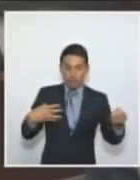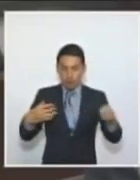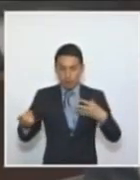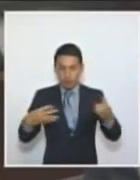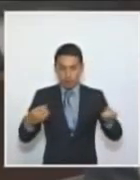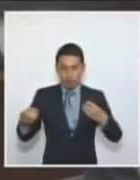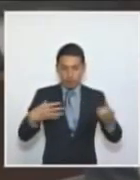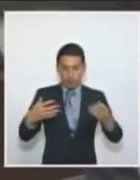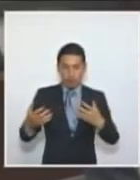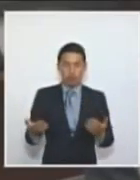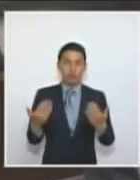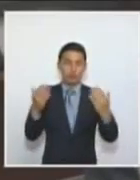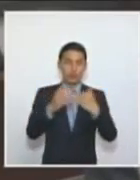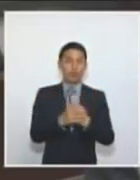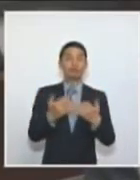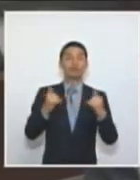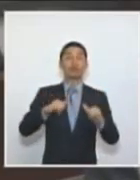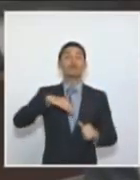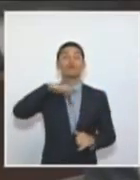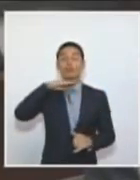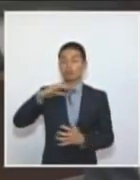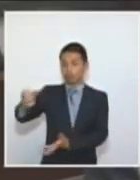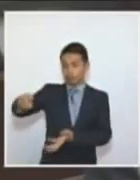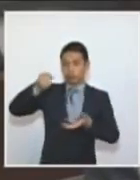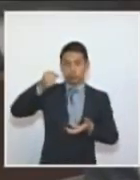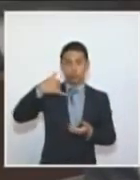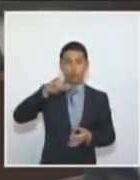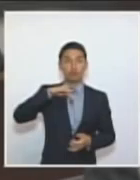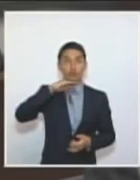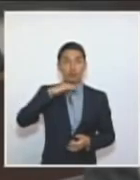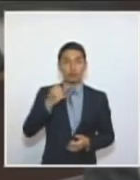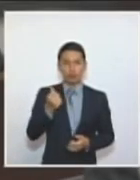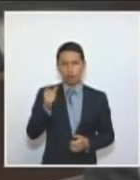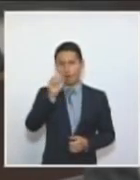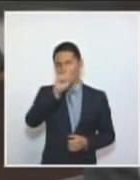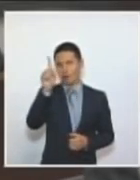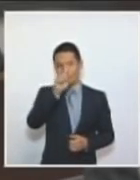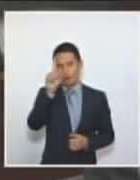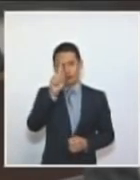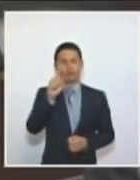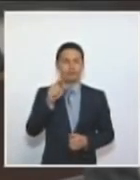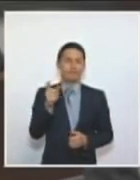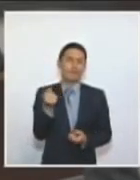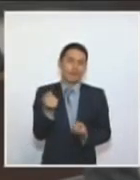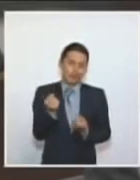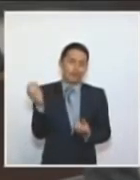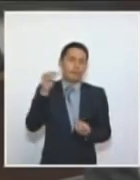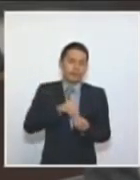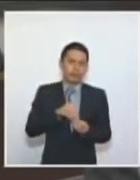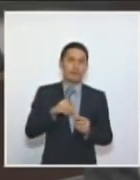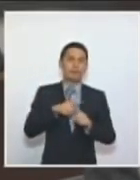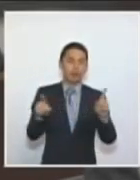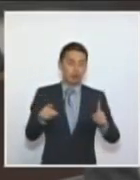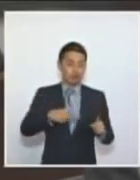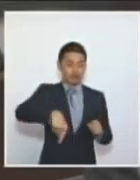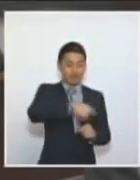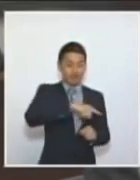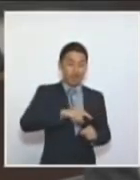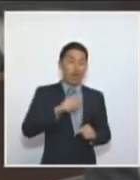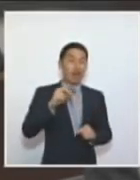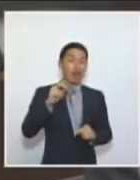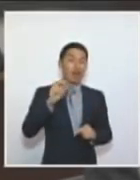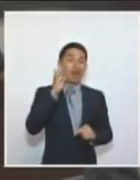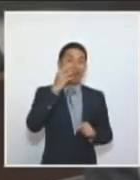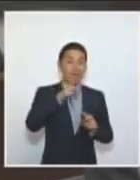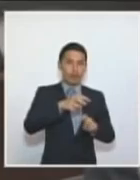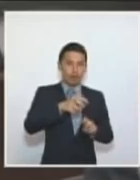no son los suficientes, por lo menos lograron que el sector de la caficultura recibiera un alivio y